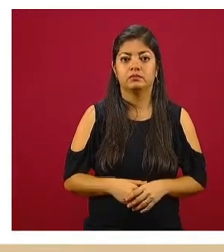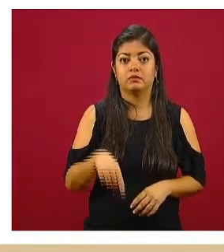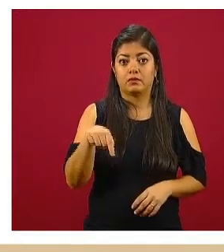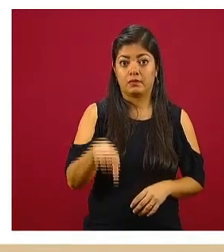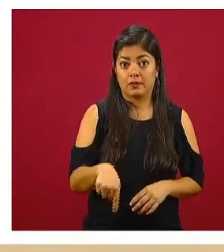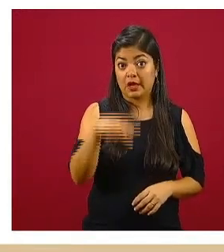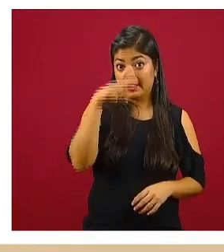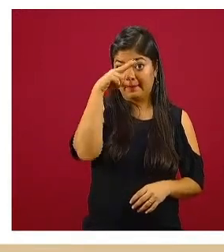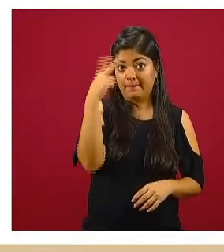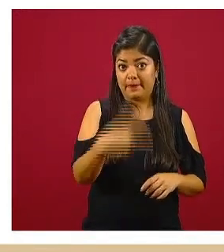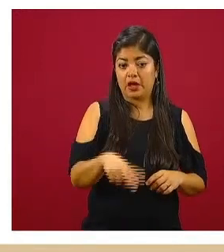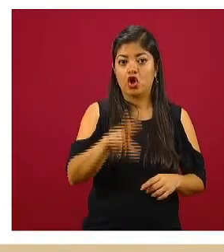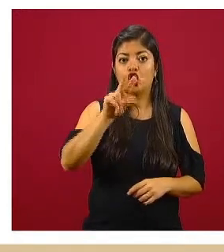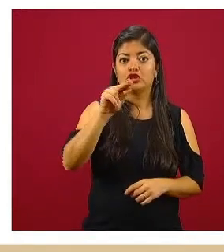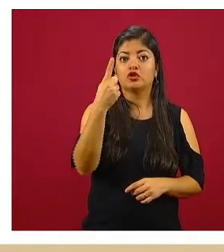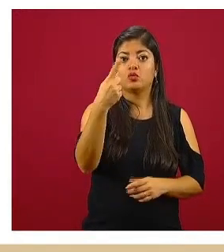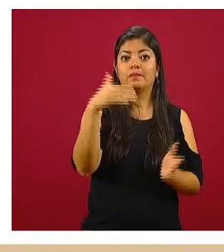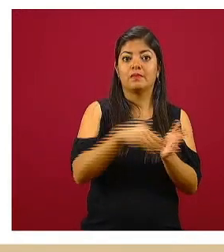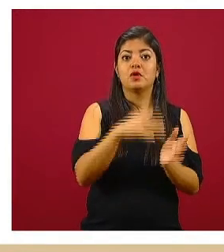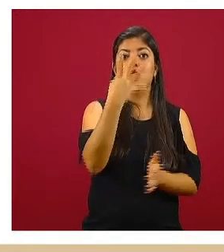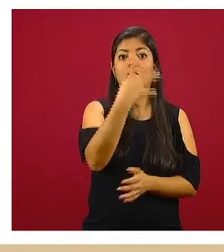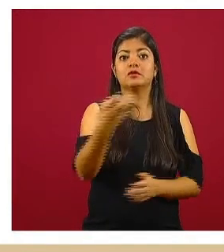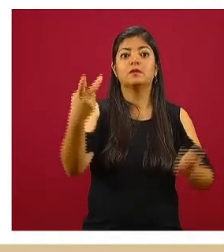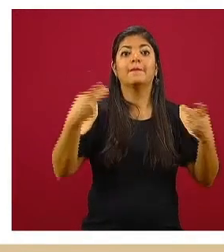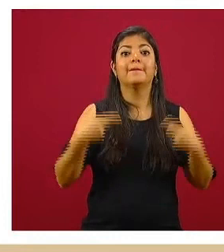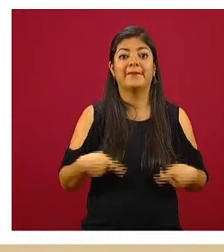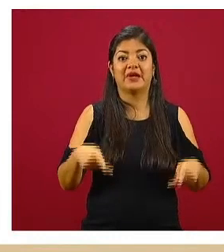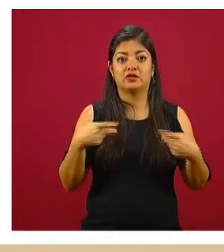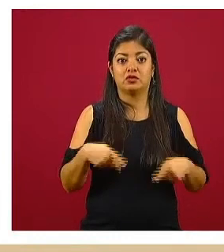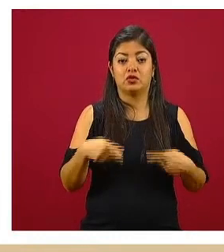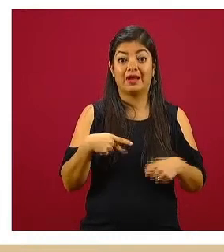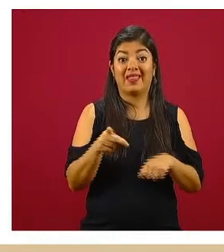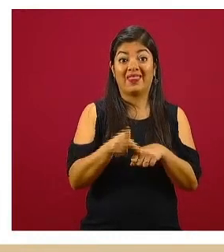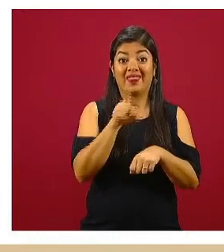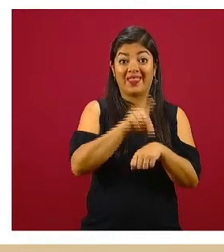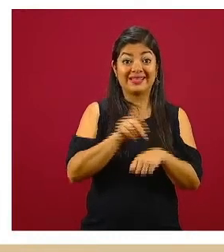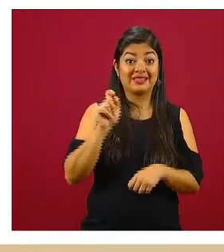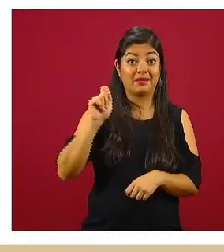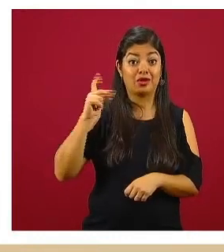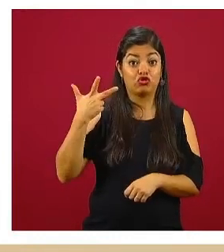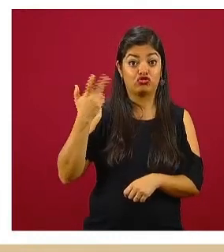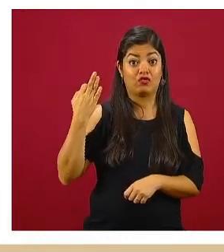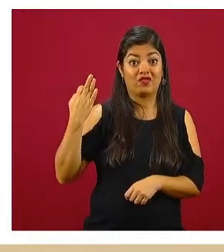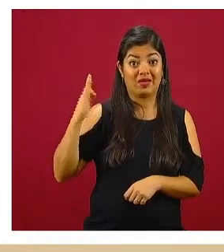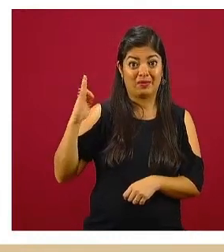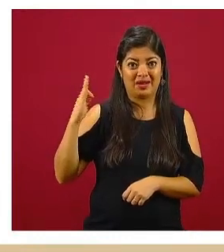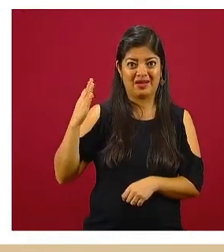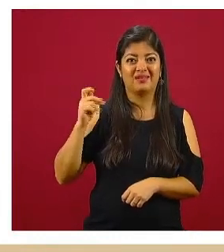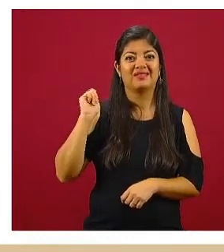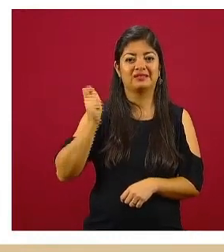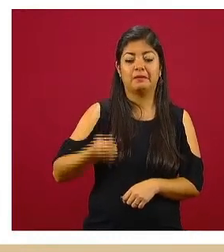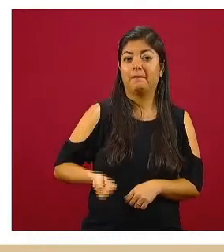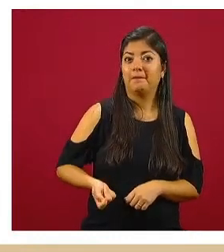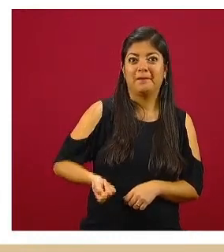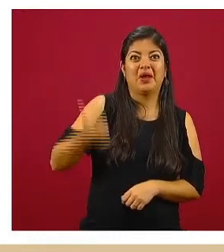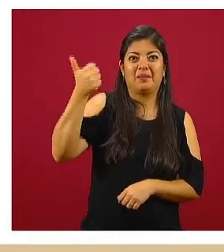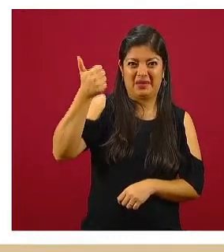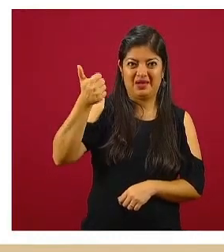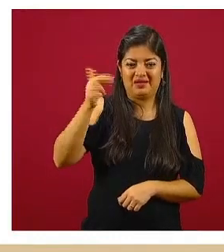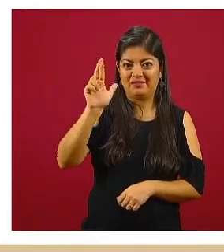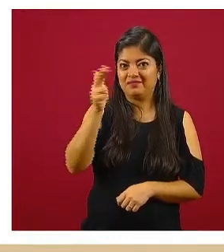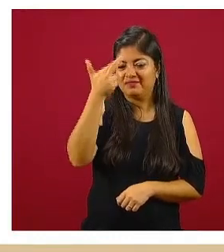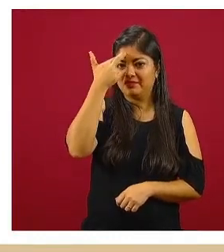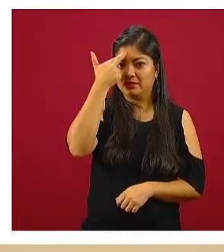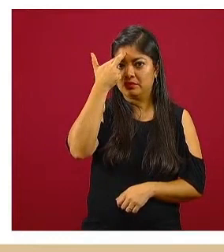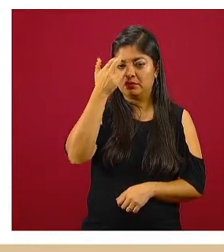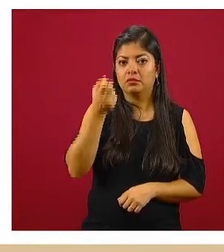En México, 81.400 personas desde el 28 de febrero, fecha en que tuvimos el primer caso confirmado, han